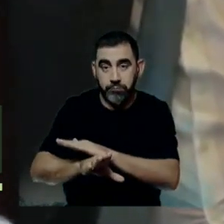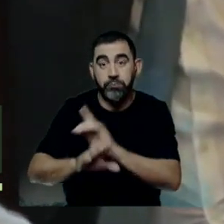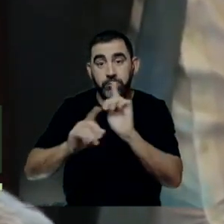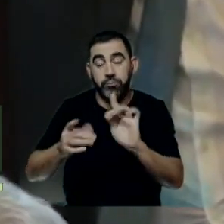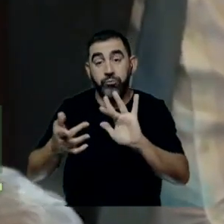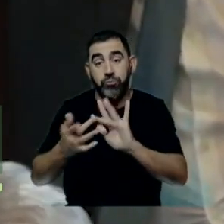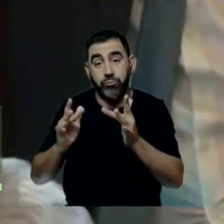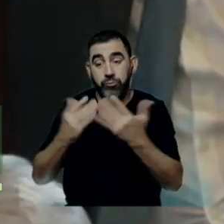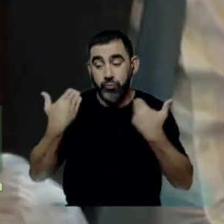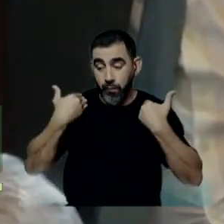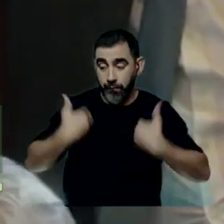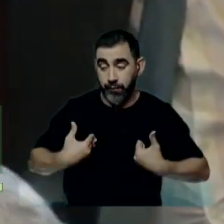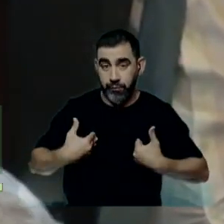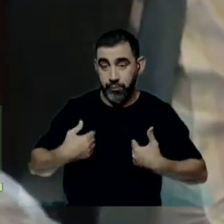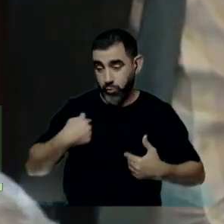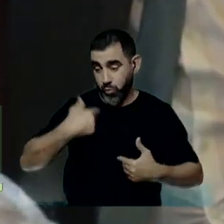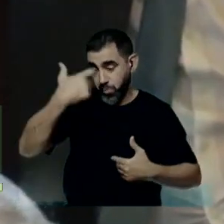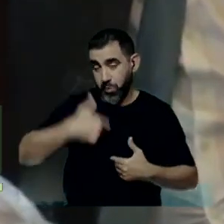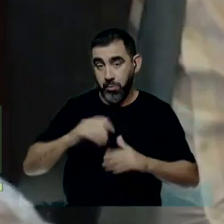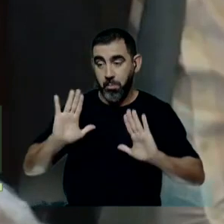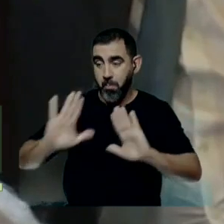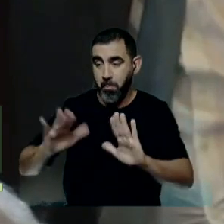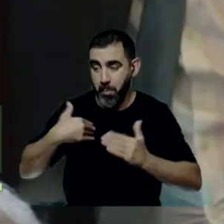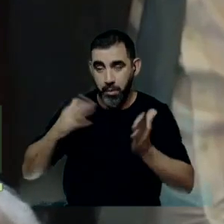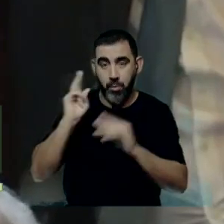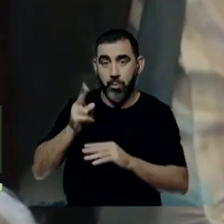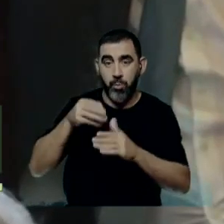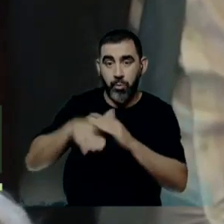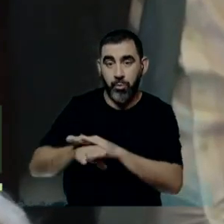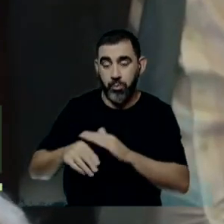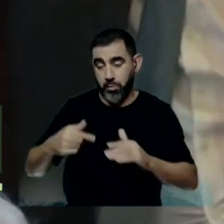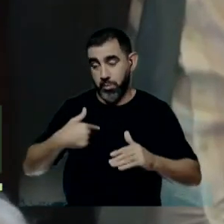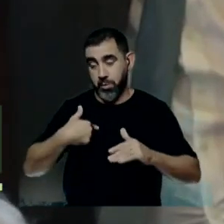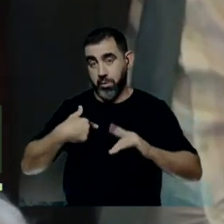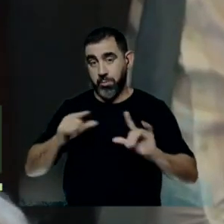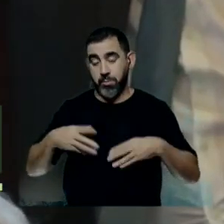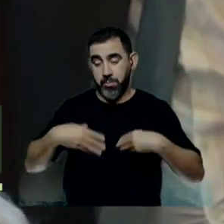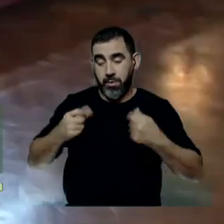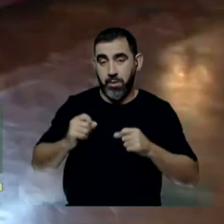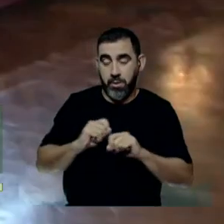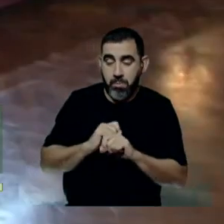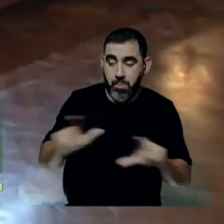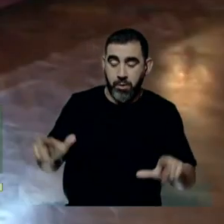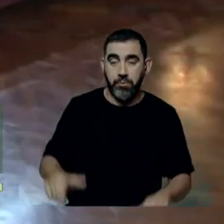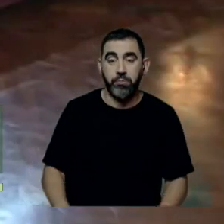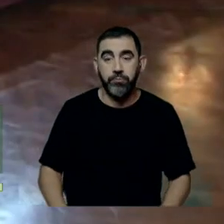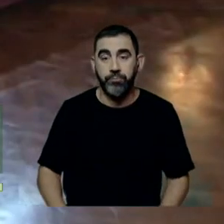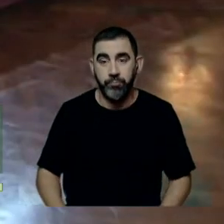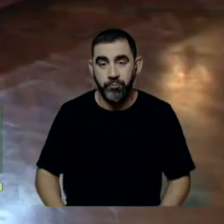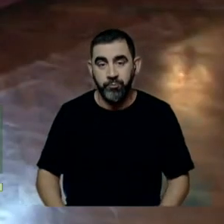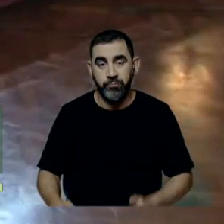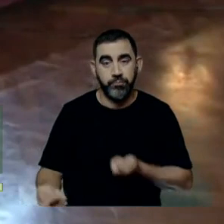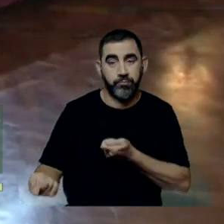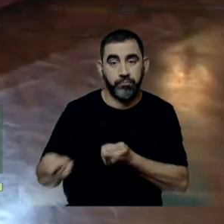tener contacto físico conmigo en el sentido de atajarnos para no entrar, y eso a mí me hace sentir menoscabada. En medio de la